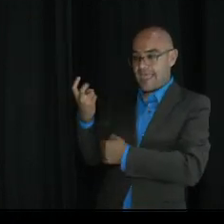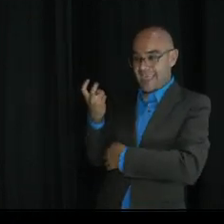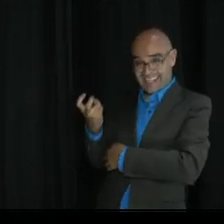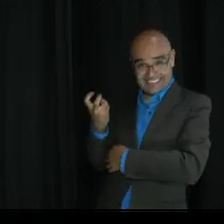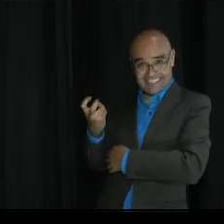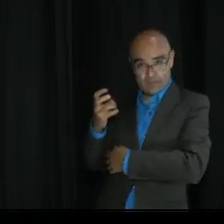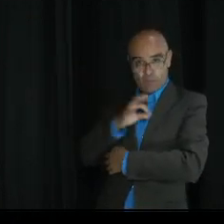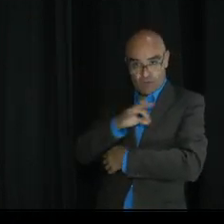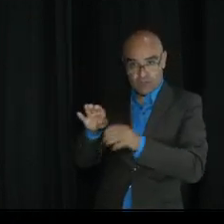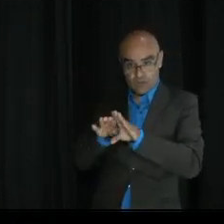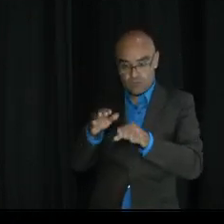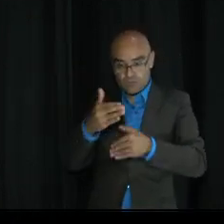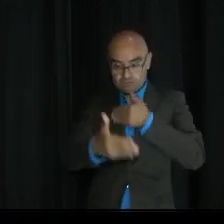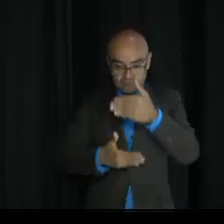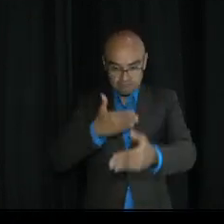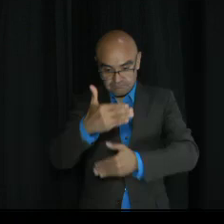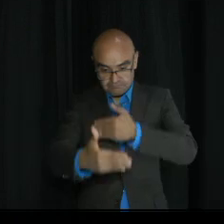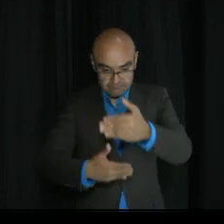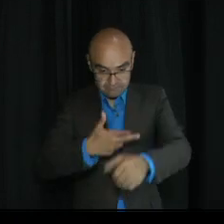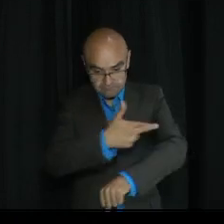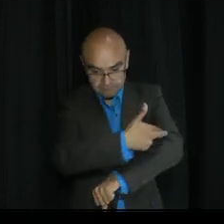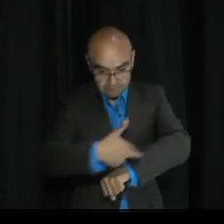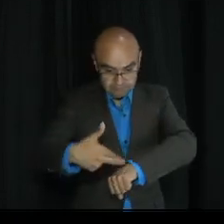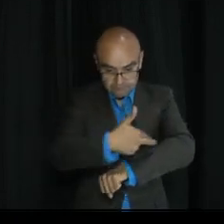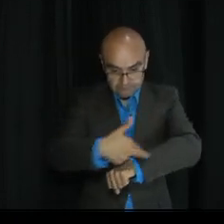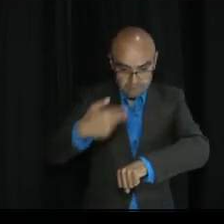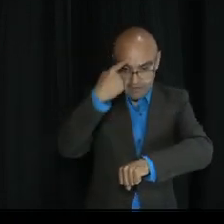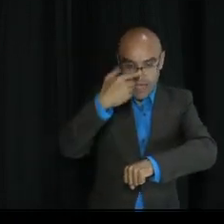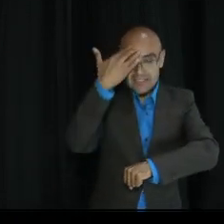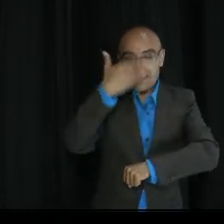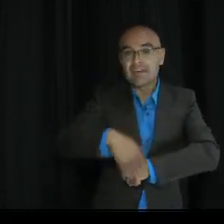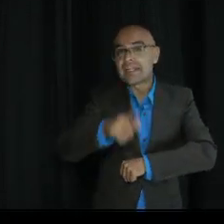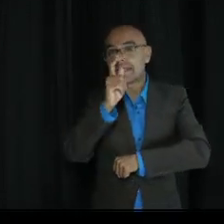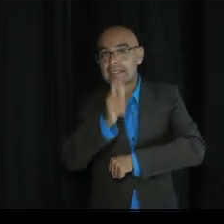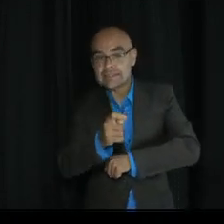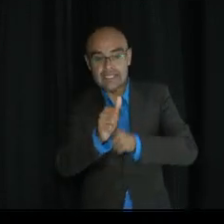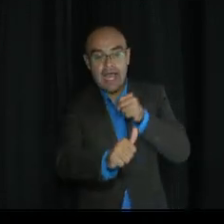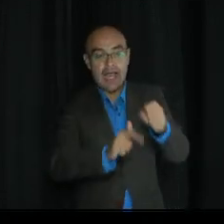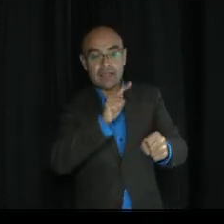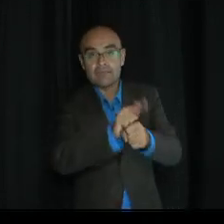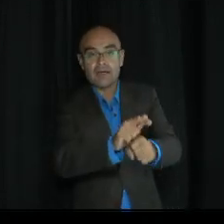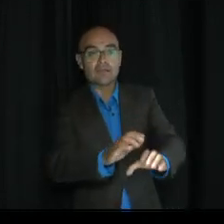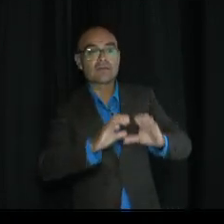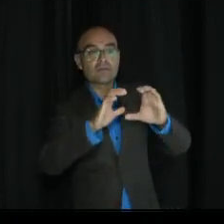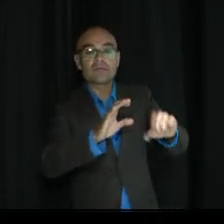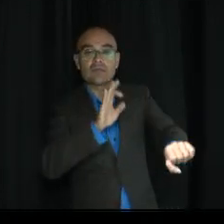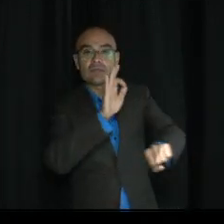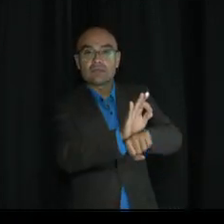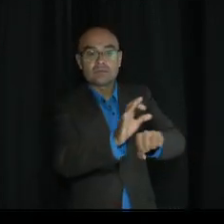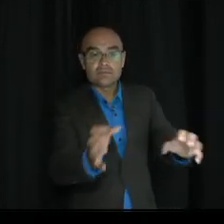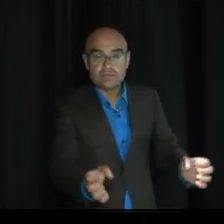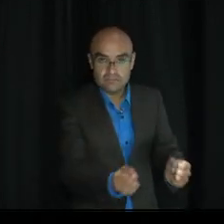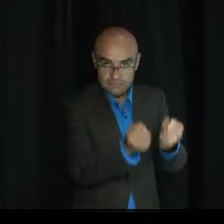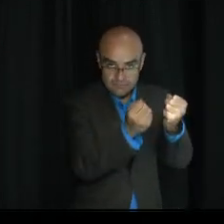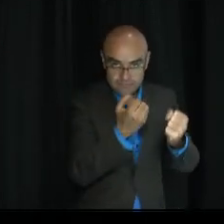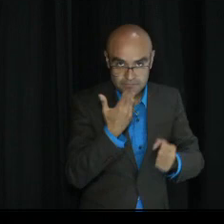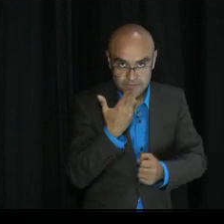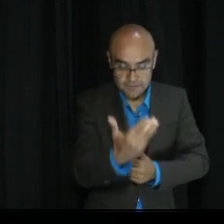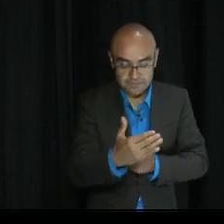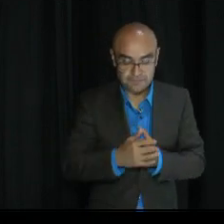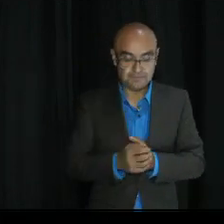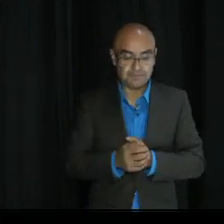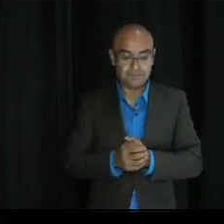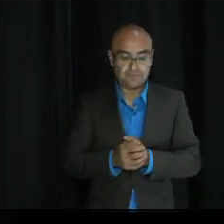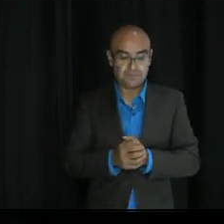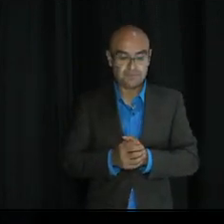finalidad, siempre y cuando, pues, que se cuide ese bienestar hacia las especies, hacia todas las especies en general. Un ejemplo